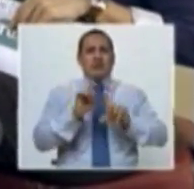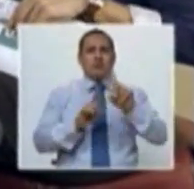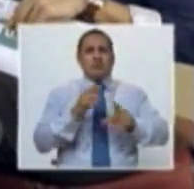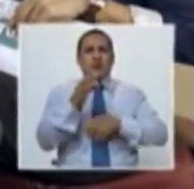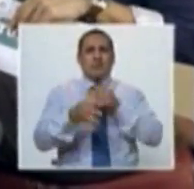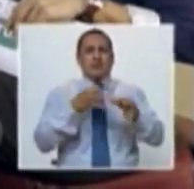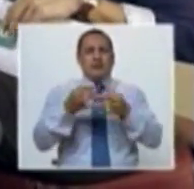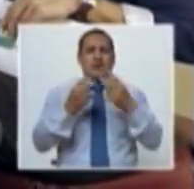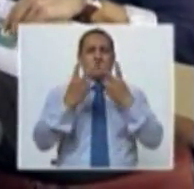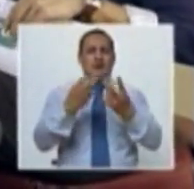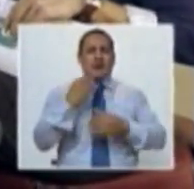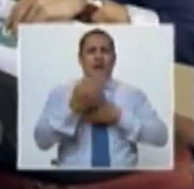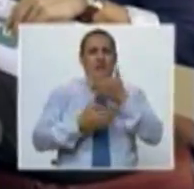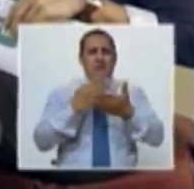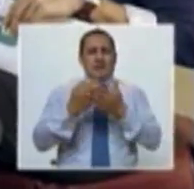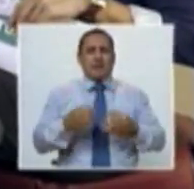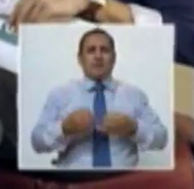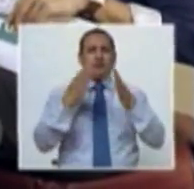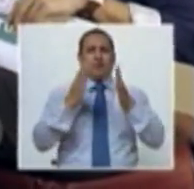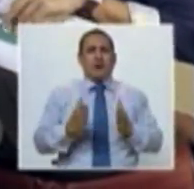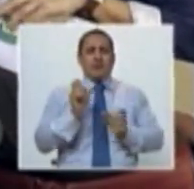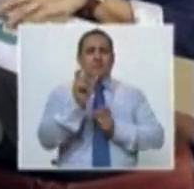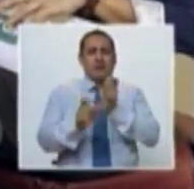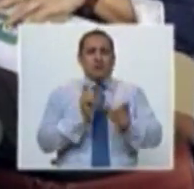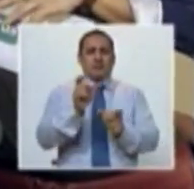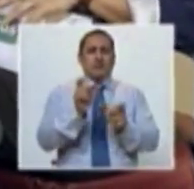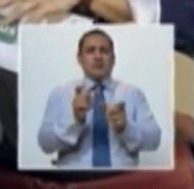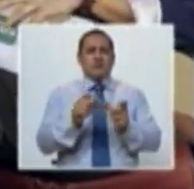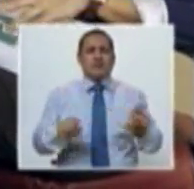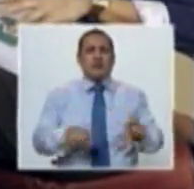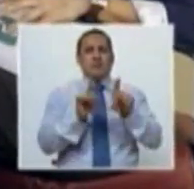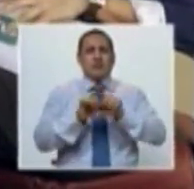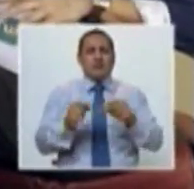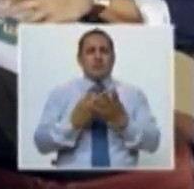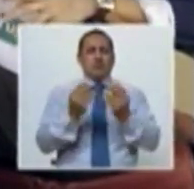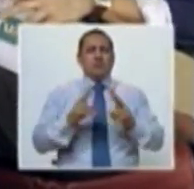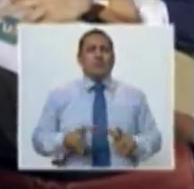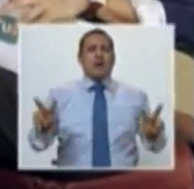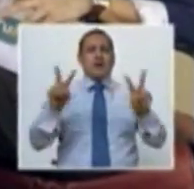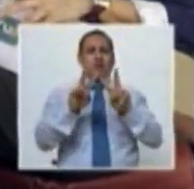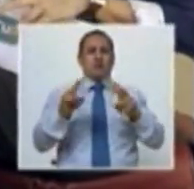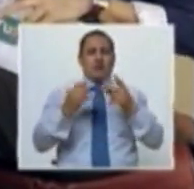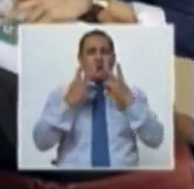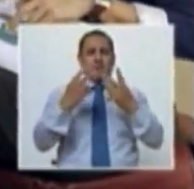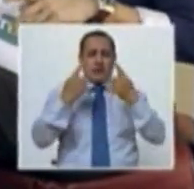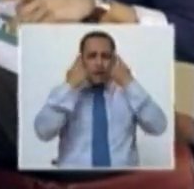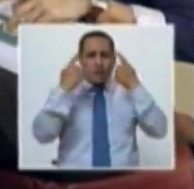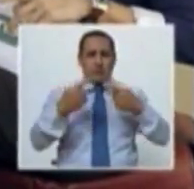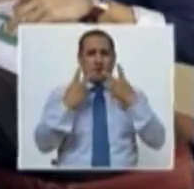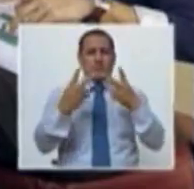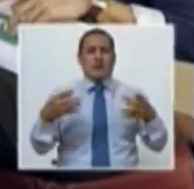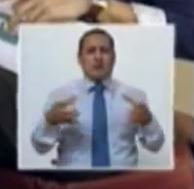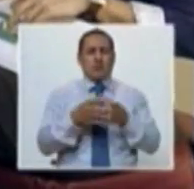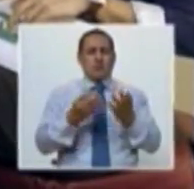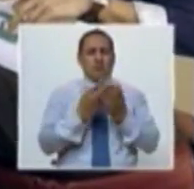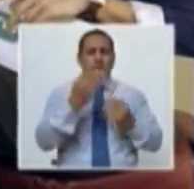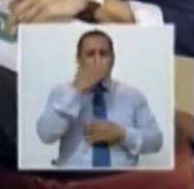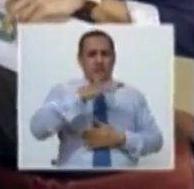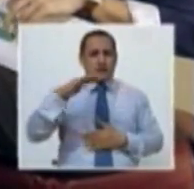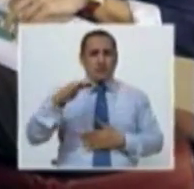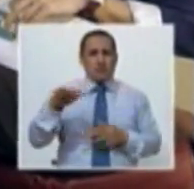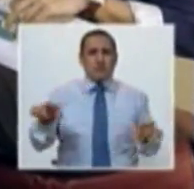a construir, a formar personas lo más valioso que total tenemos, tela de juicio que tengan